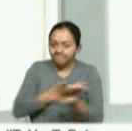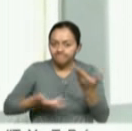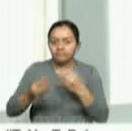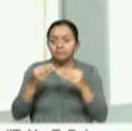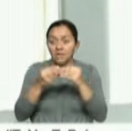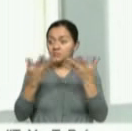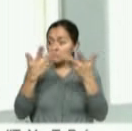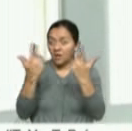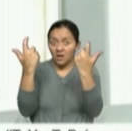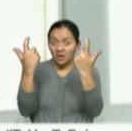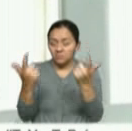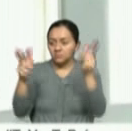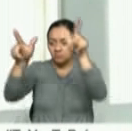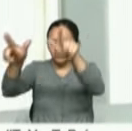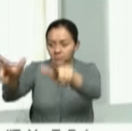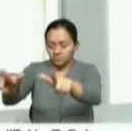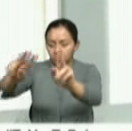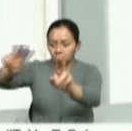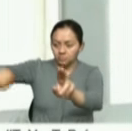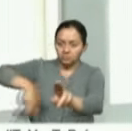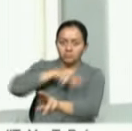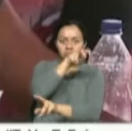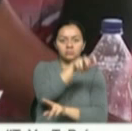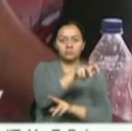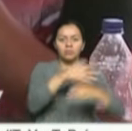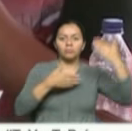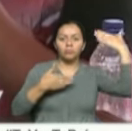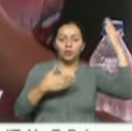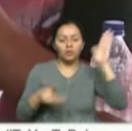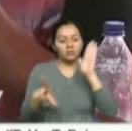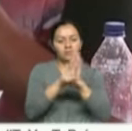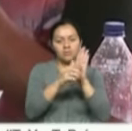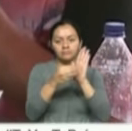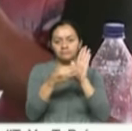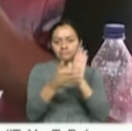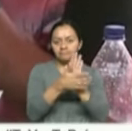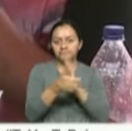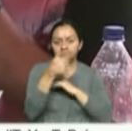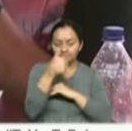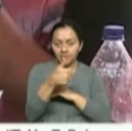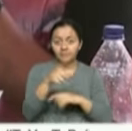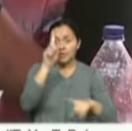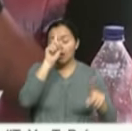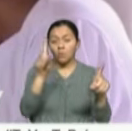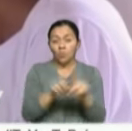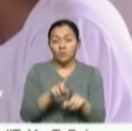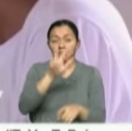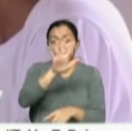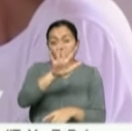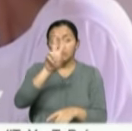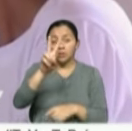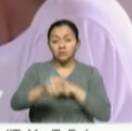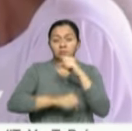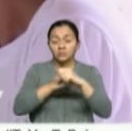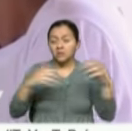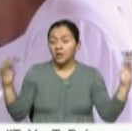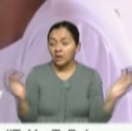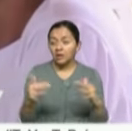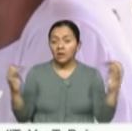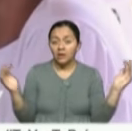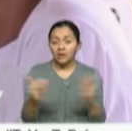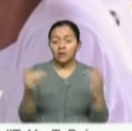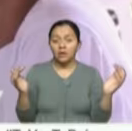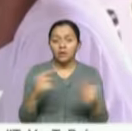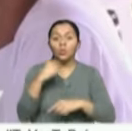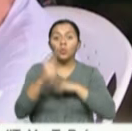un movimiento político legal. El pacto que busca poner fin a 52 años de guerra debe ser refrendado en un